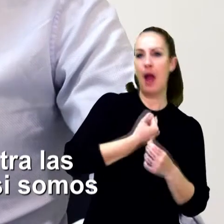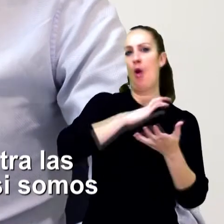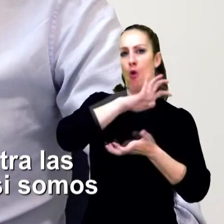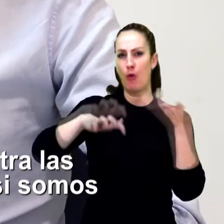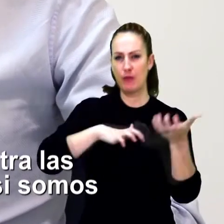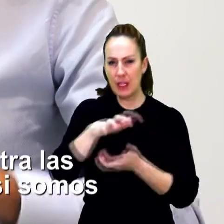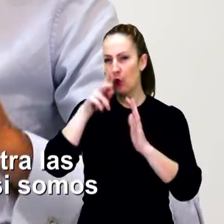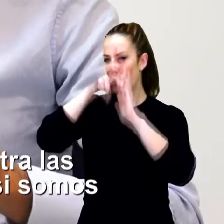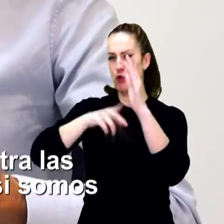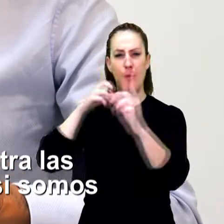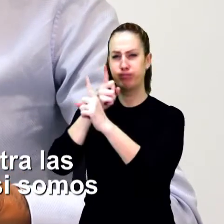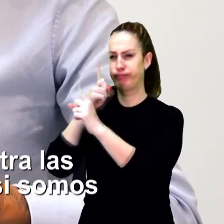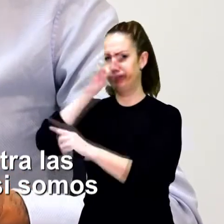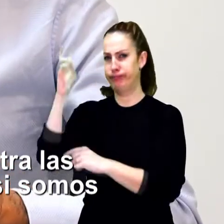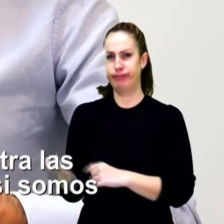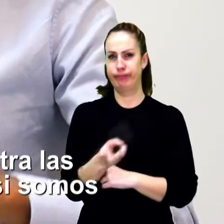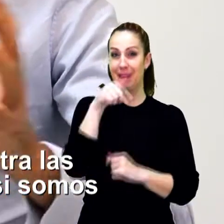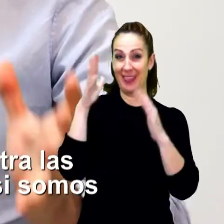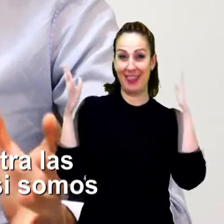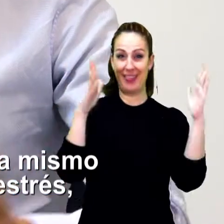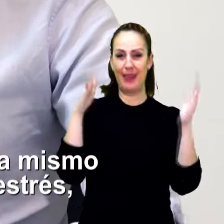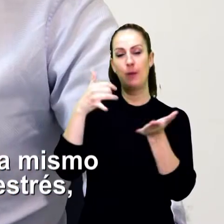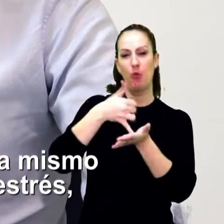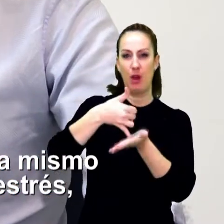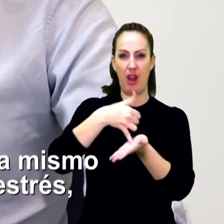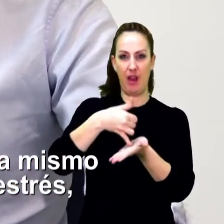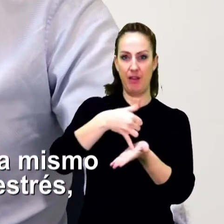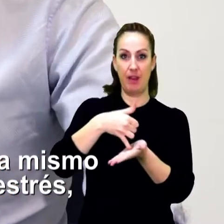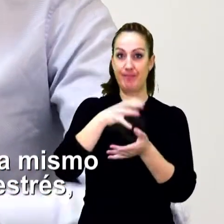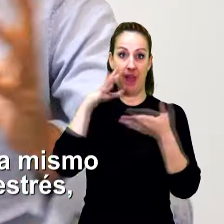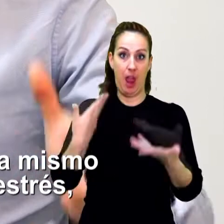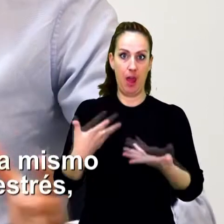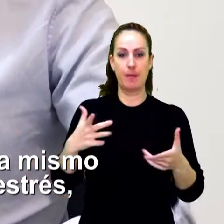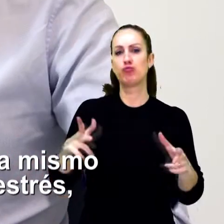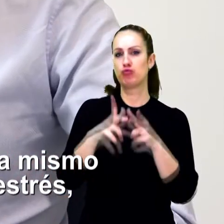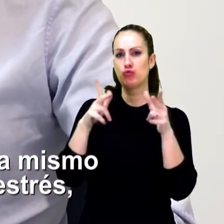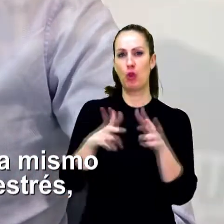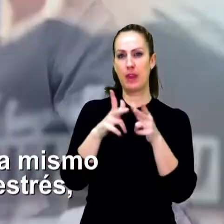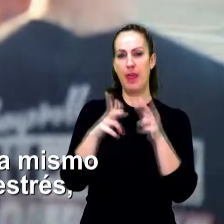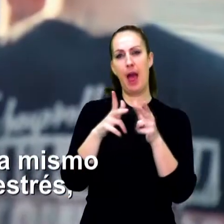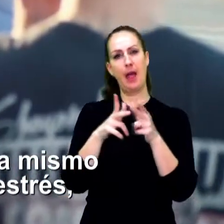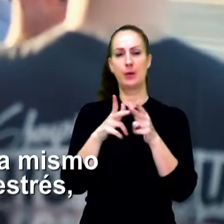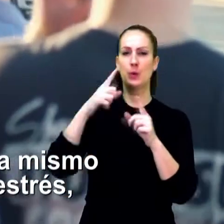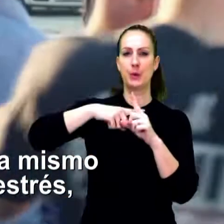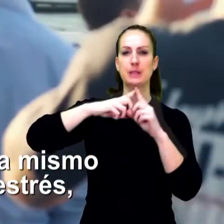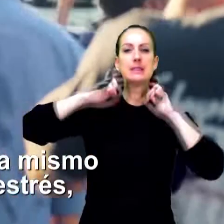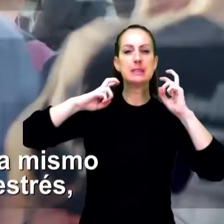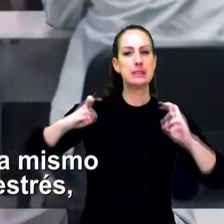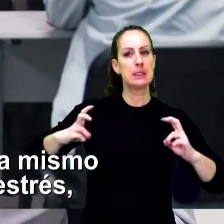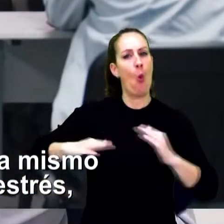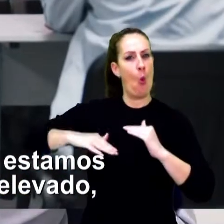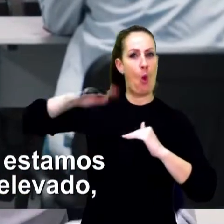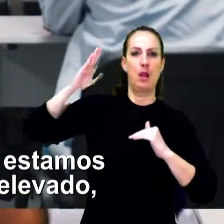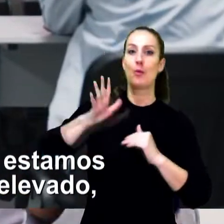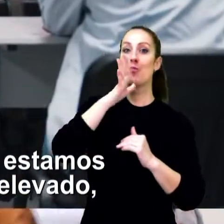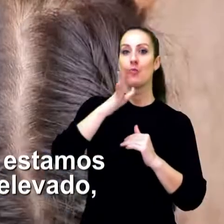¿no? En ese periodo ya de vulnerabilidad, si somos capaces de entender que la sociedad ahora mismo estamos viviendo un nivel